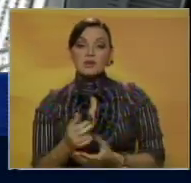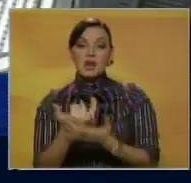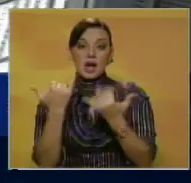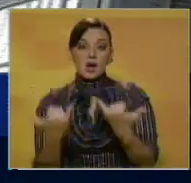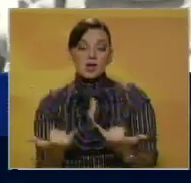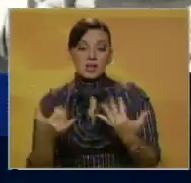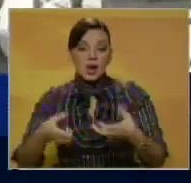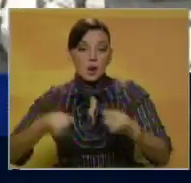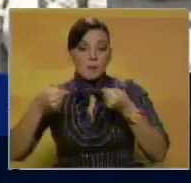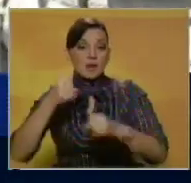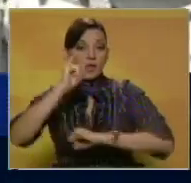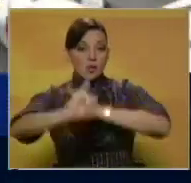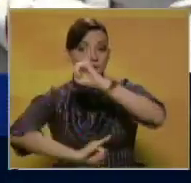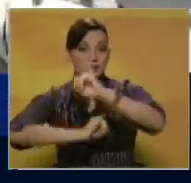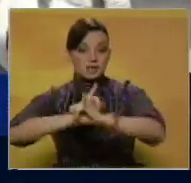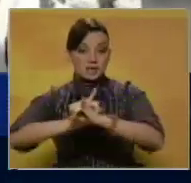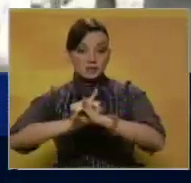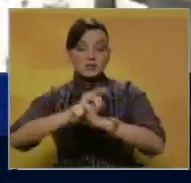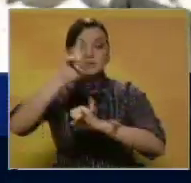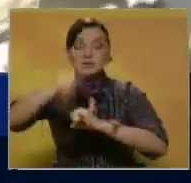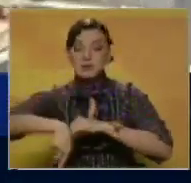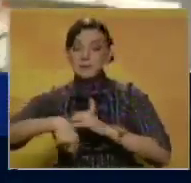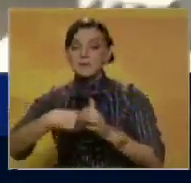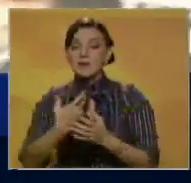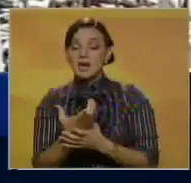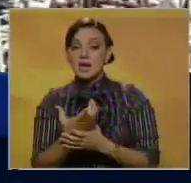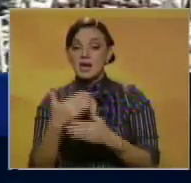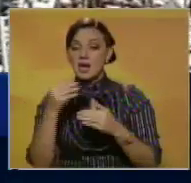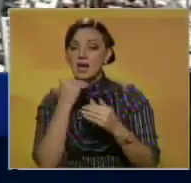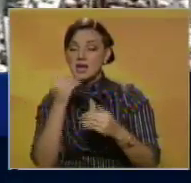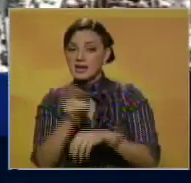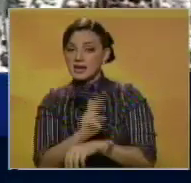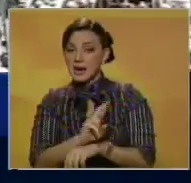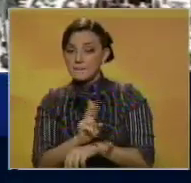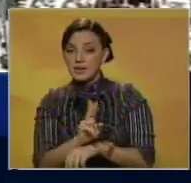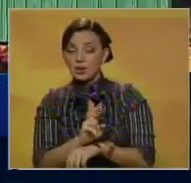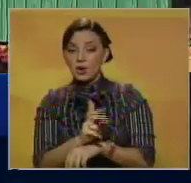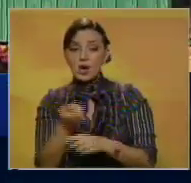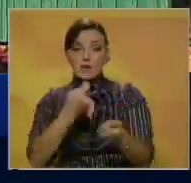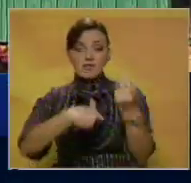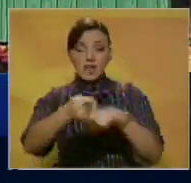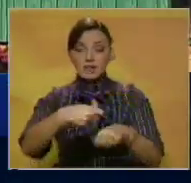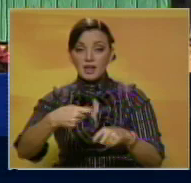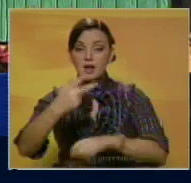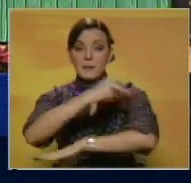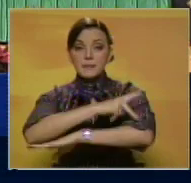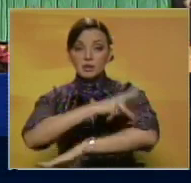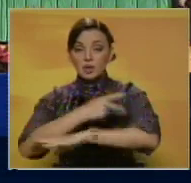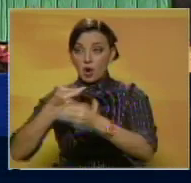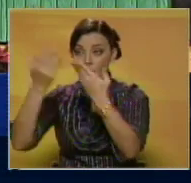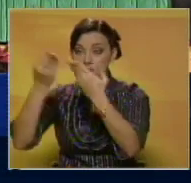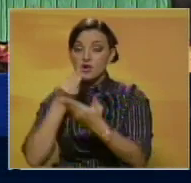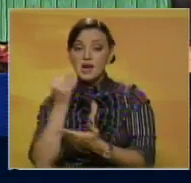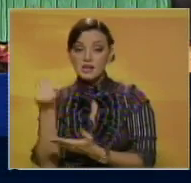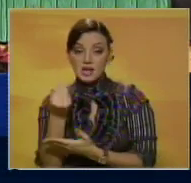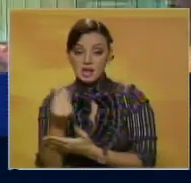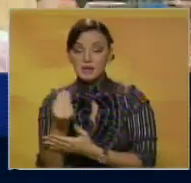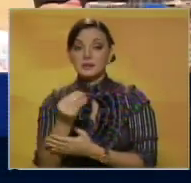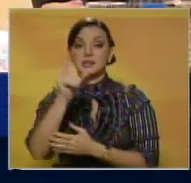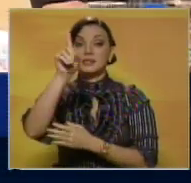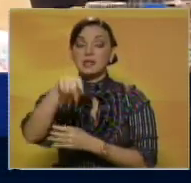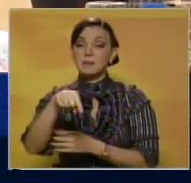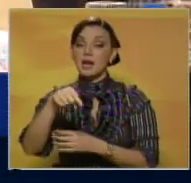mercados internacionales y los posibles escenarios en el corto plazo. Eulogio Del Pino exaltó la labor de Cardón 4 y